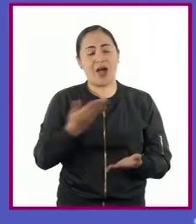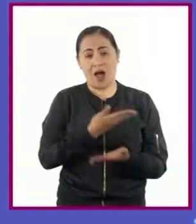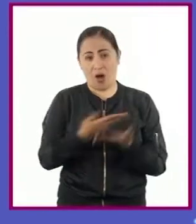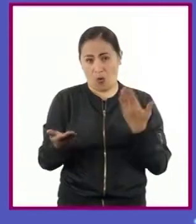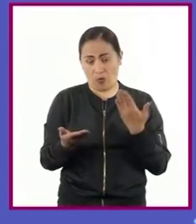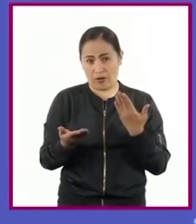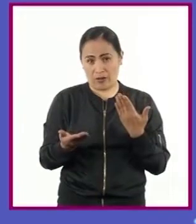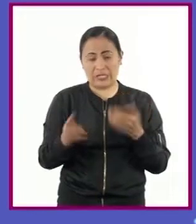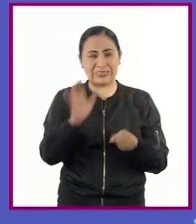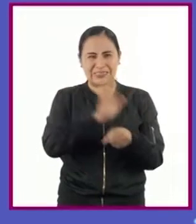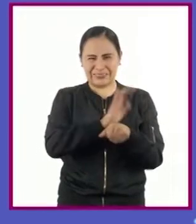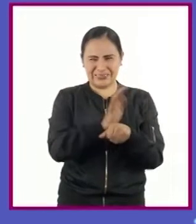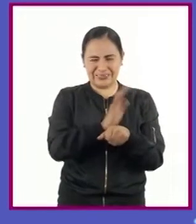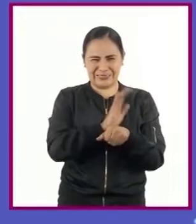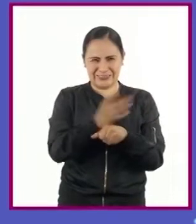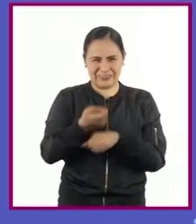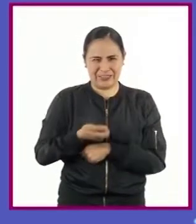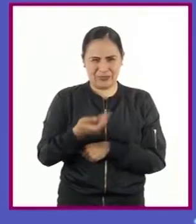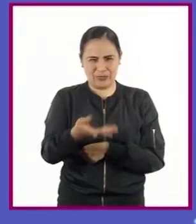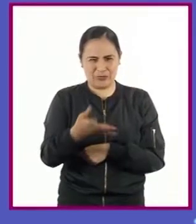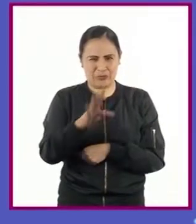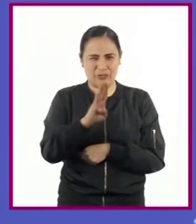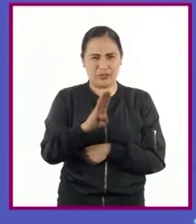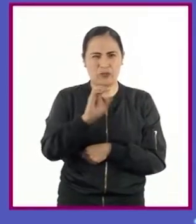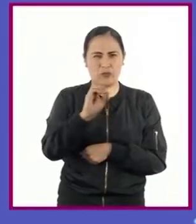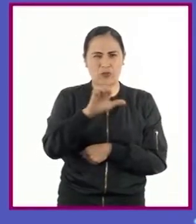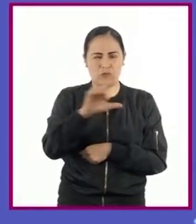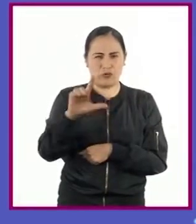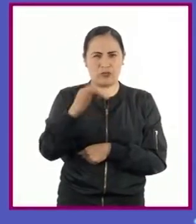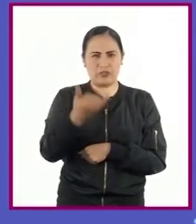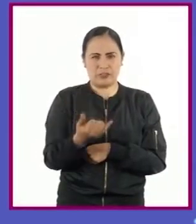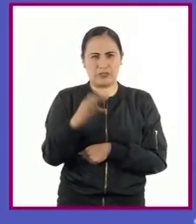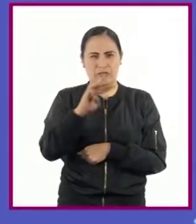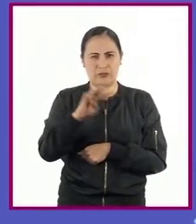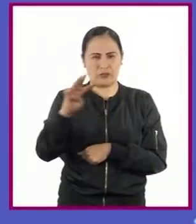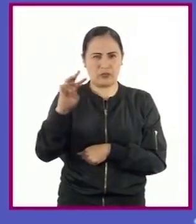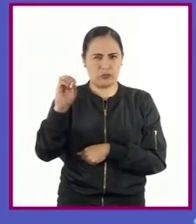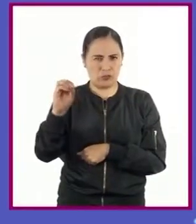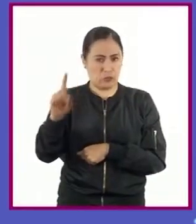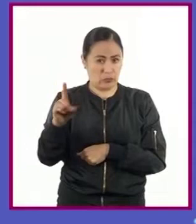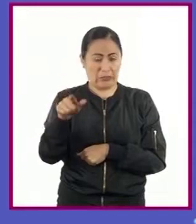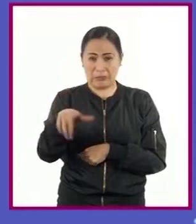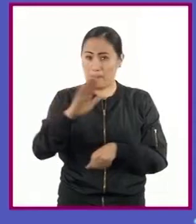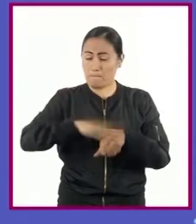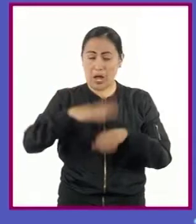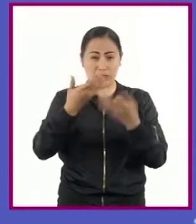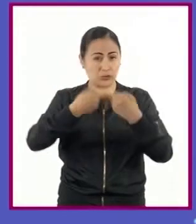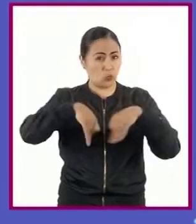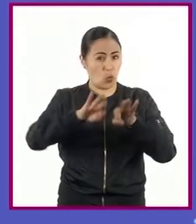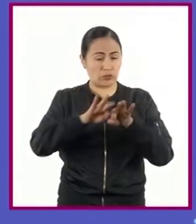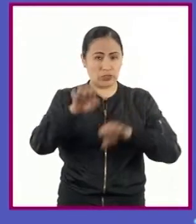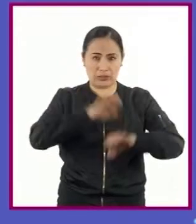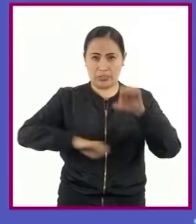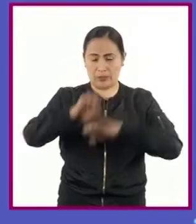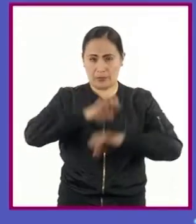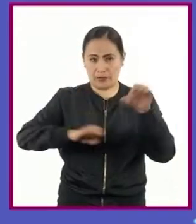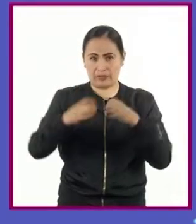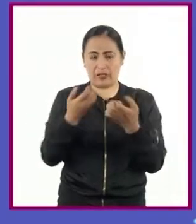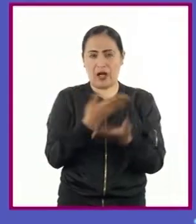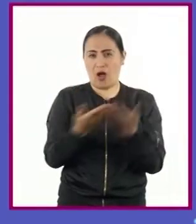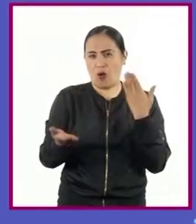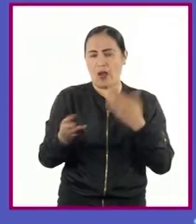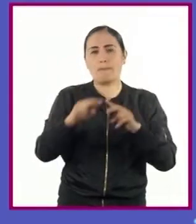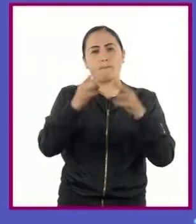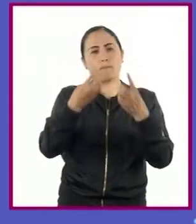Actualmente, la producción cinematográfica, principalmente de Bollywood, es la más importante del mundo. En el caso de la música actual de la